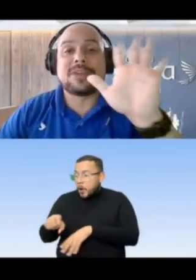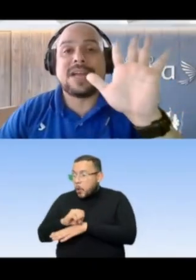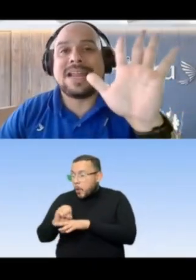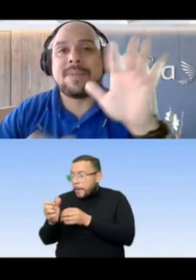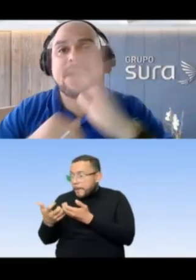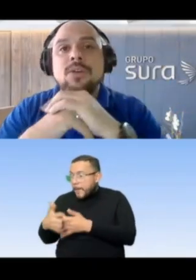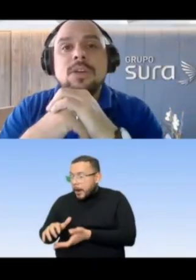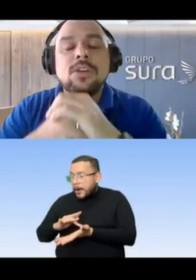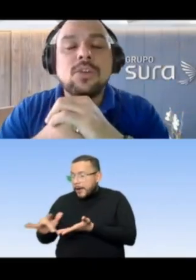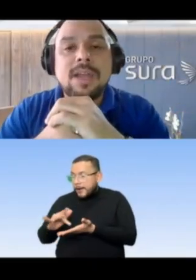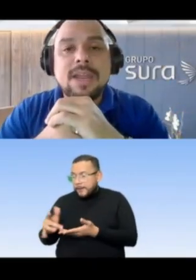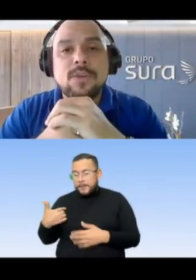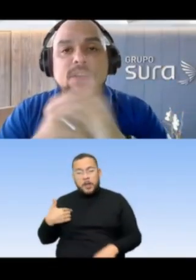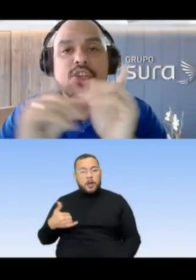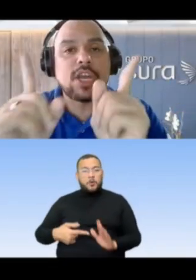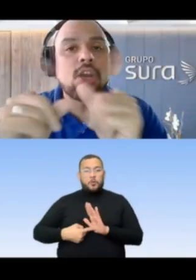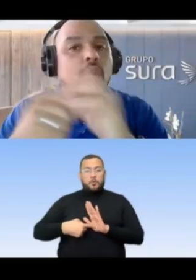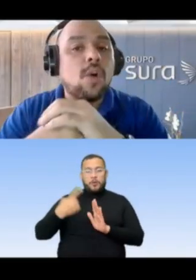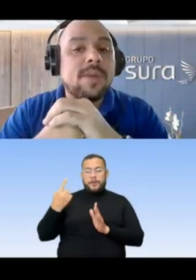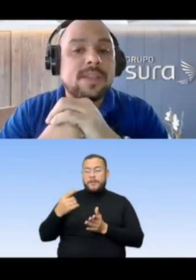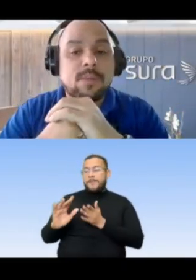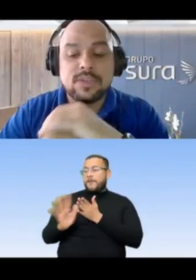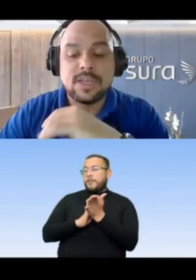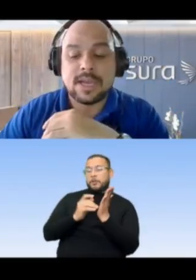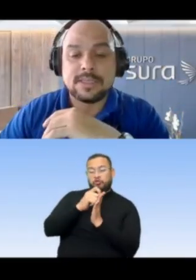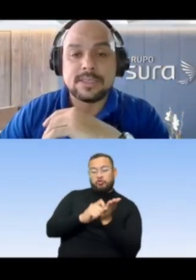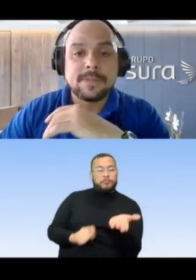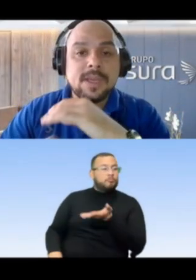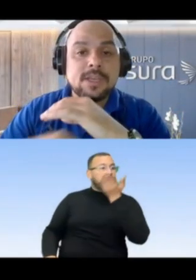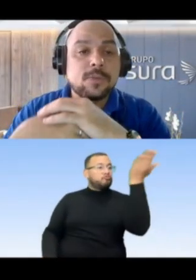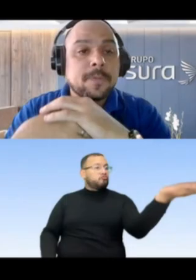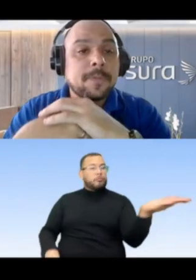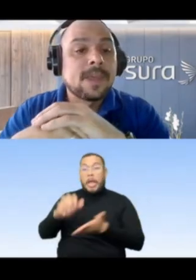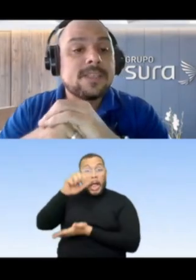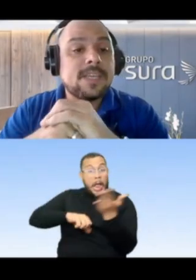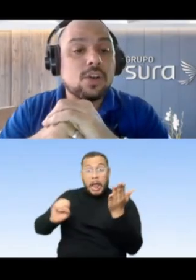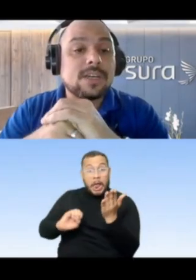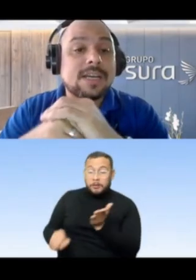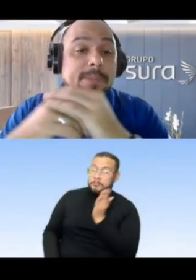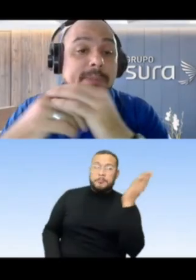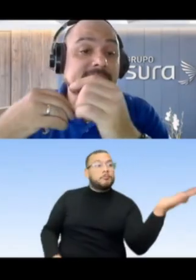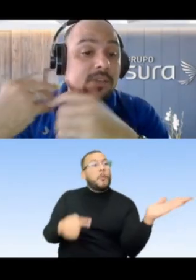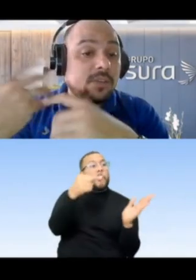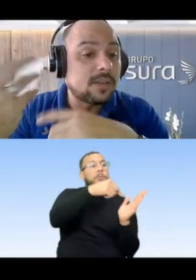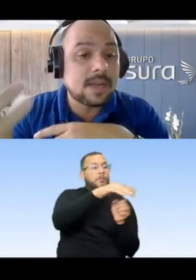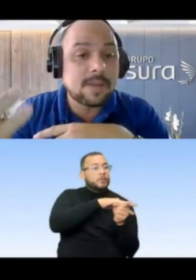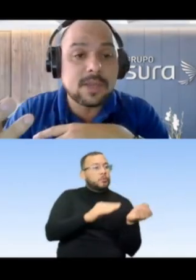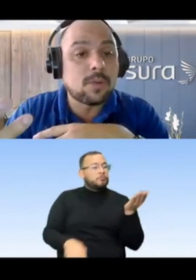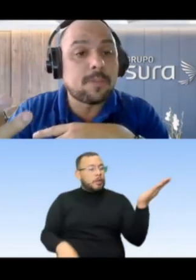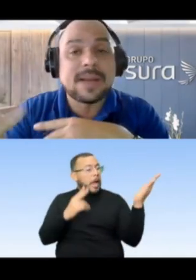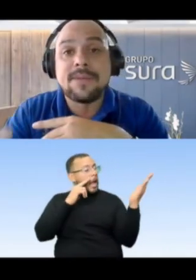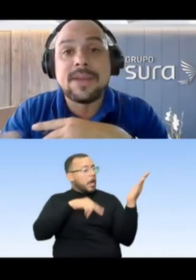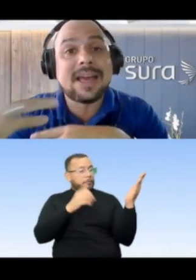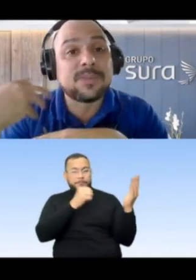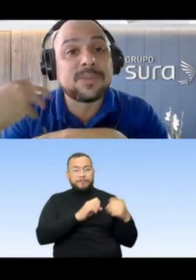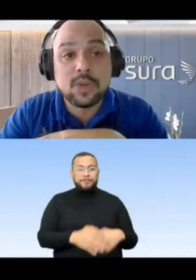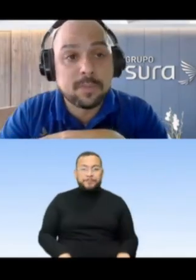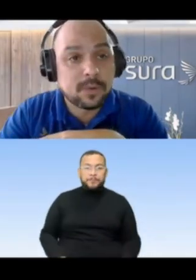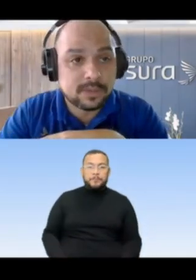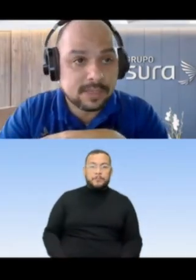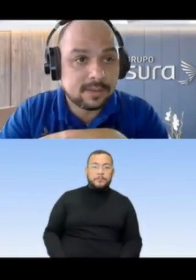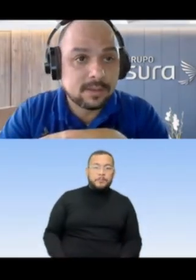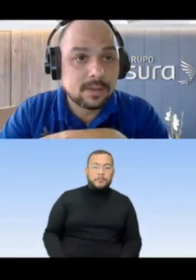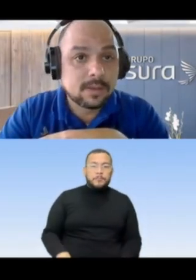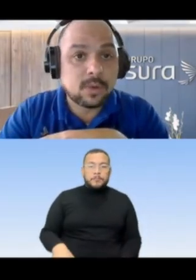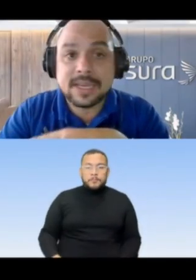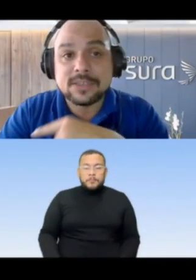nosotros ya tengamos a la mano toda la información y no omitamos detalles. ¿Listo? Chicos, capacitación y entrenamiento para la brigada es